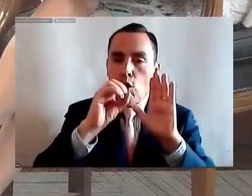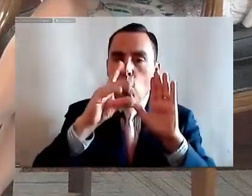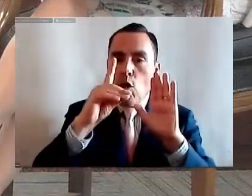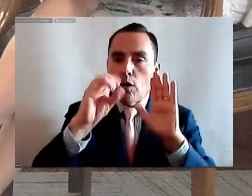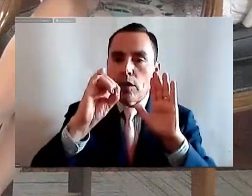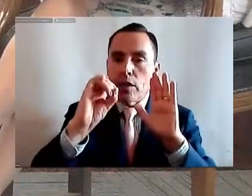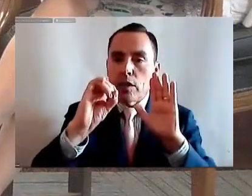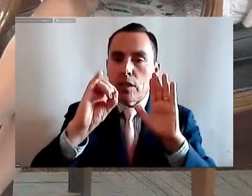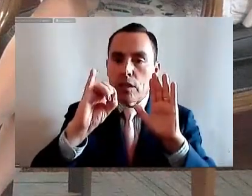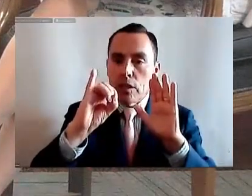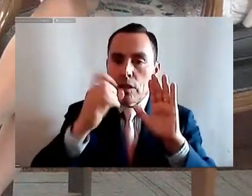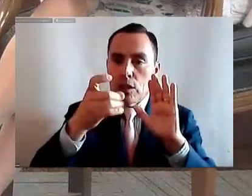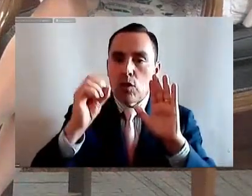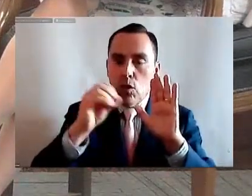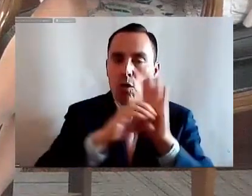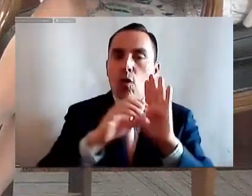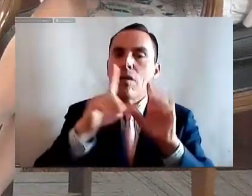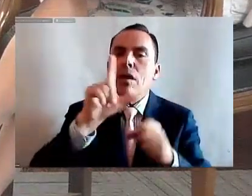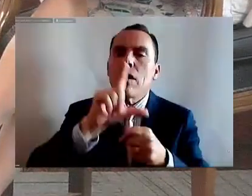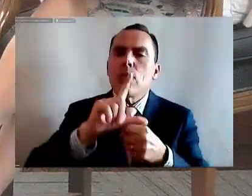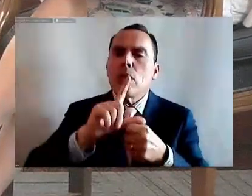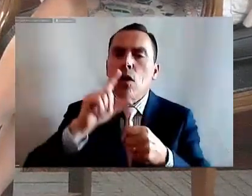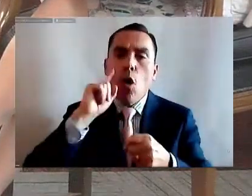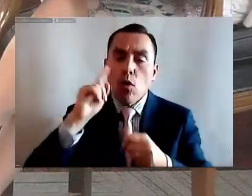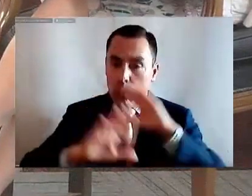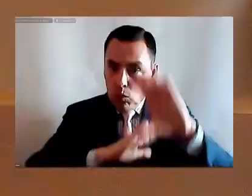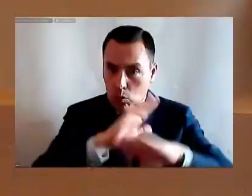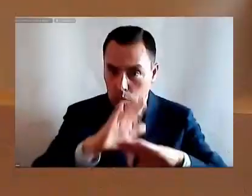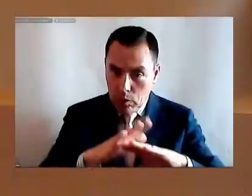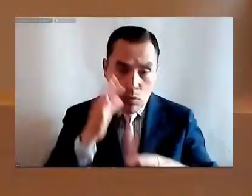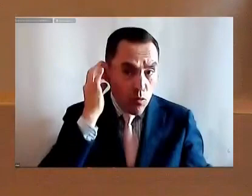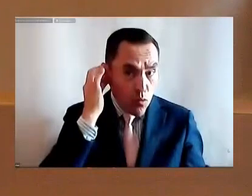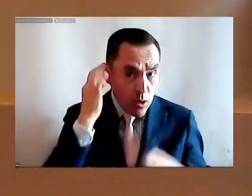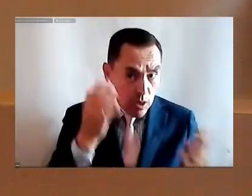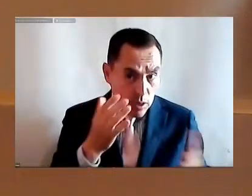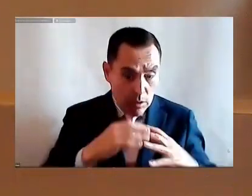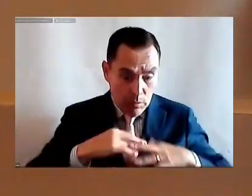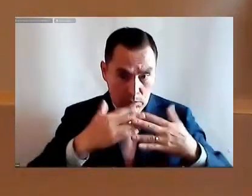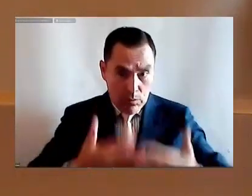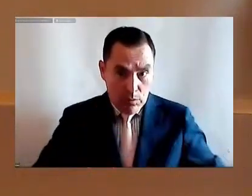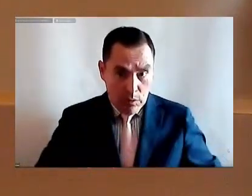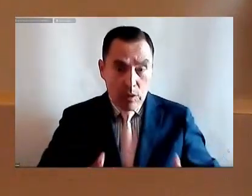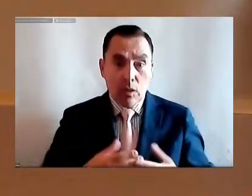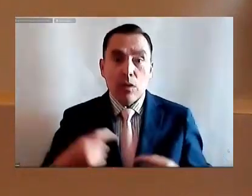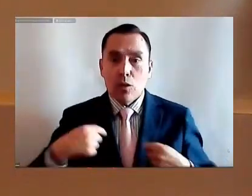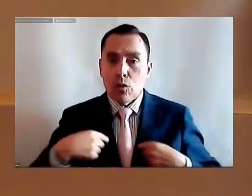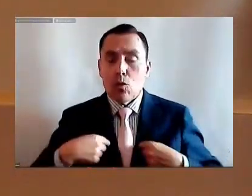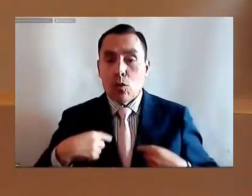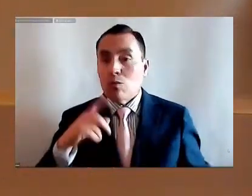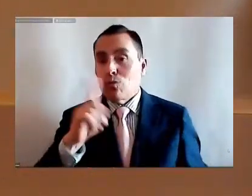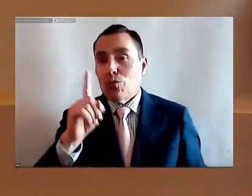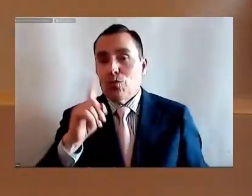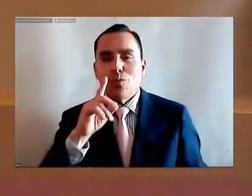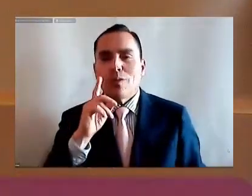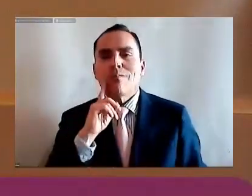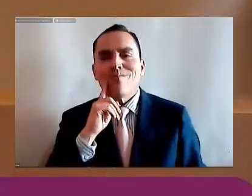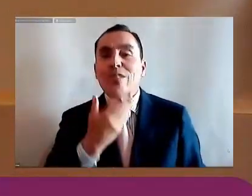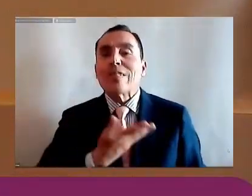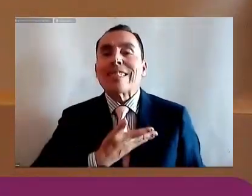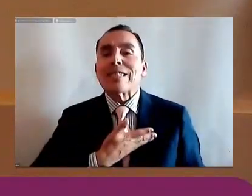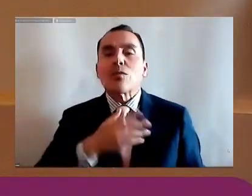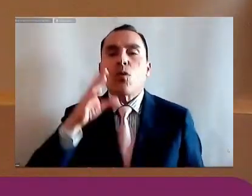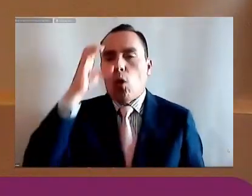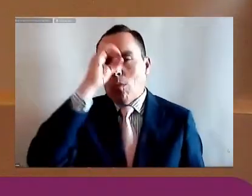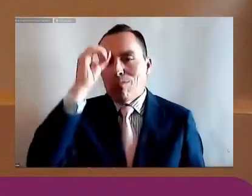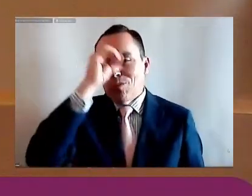protección de la mujer, de la maternidad? Sí, bueno, no tengo una muy buena opinión. Obviamente el Código está construido con este